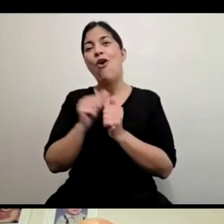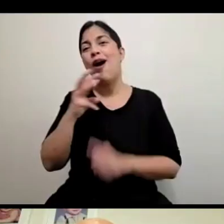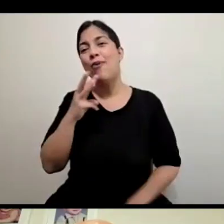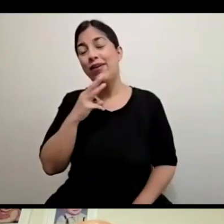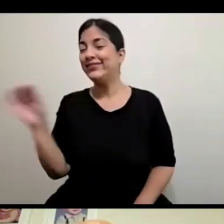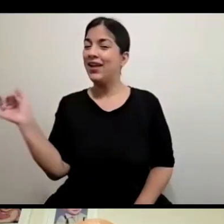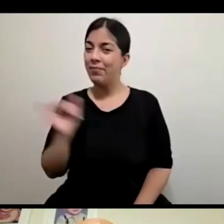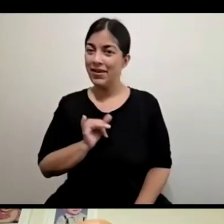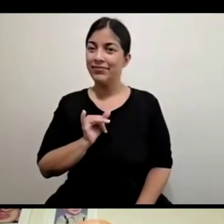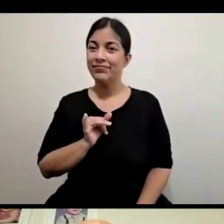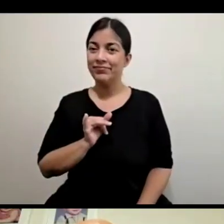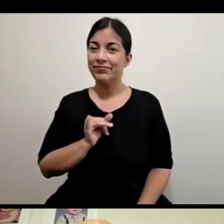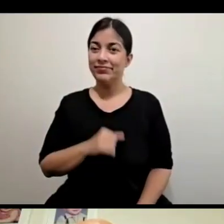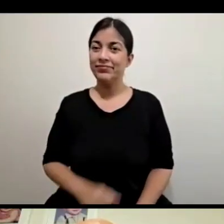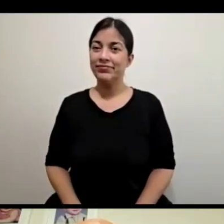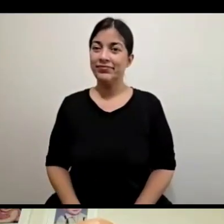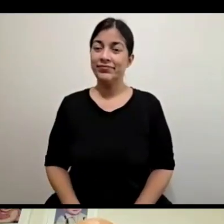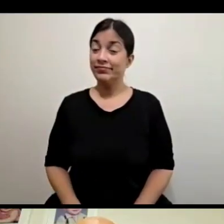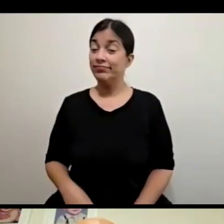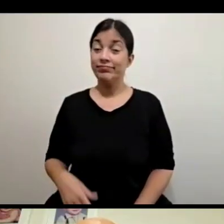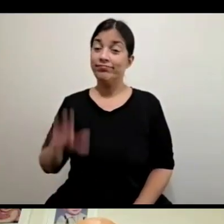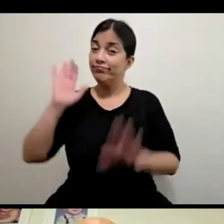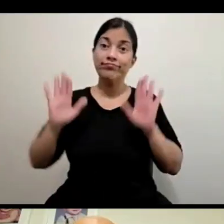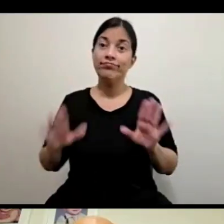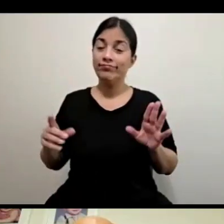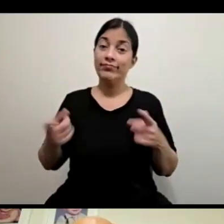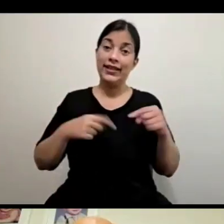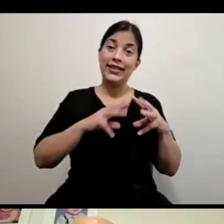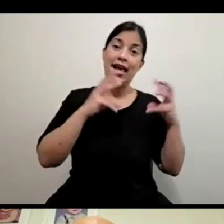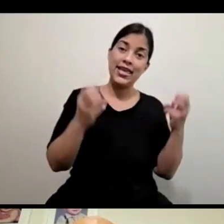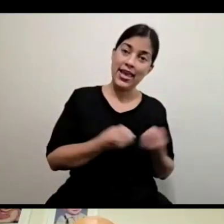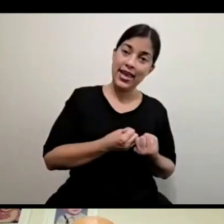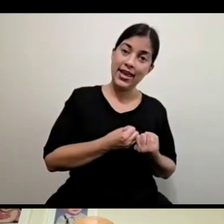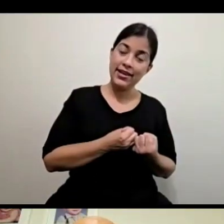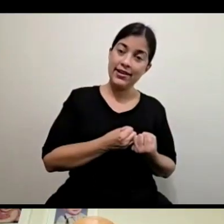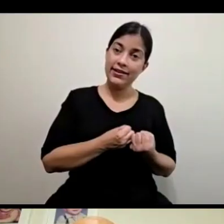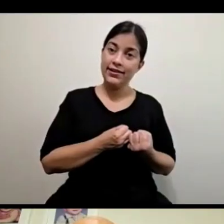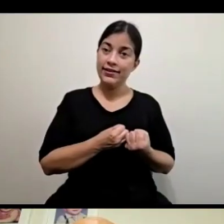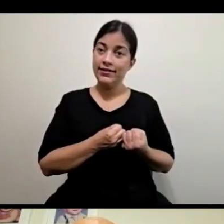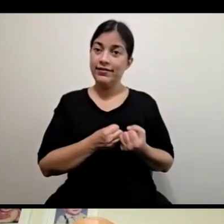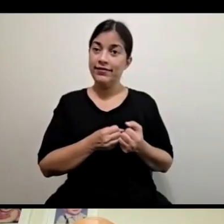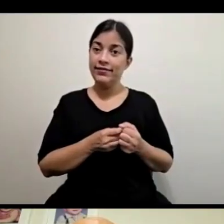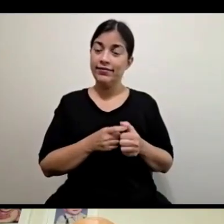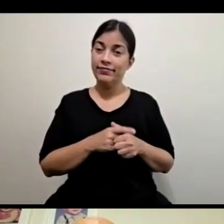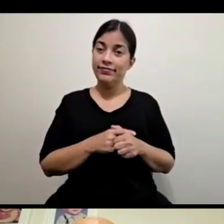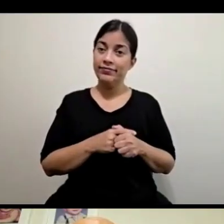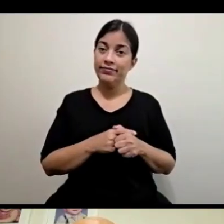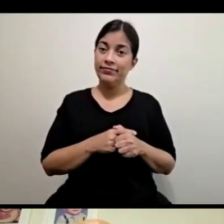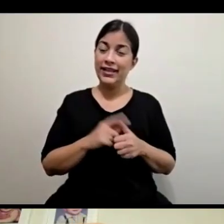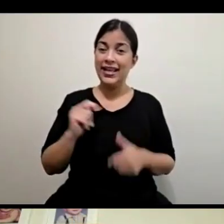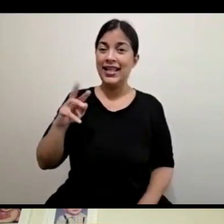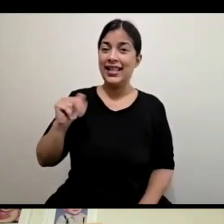también fue tremendo, porque entre el taller, lo de arriba de